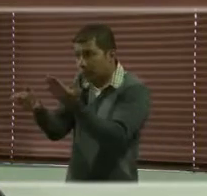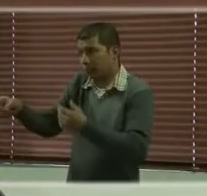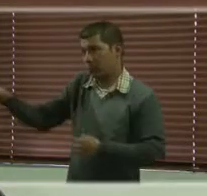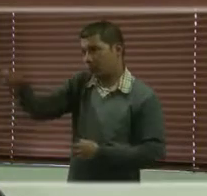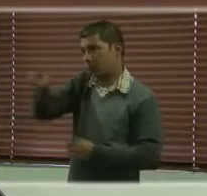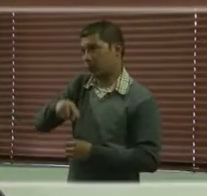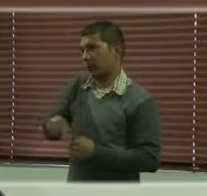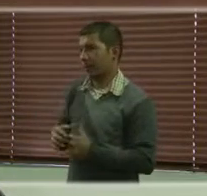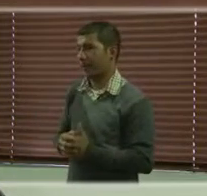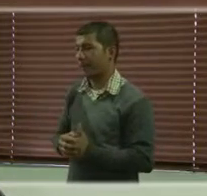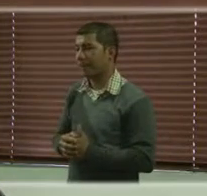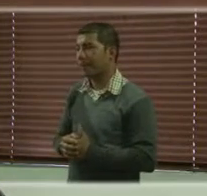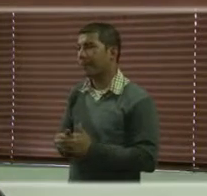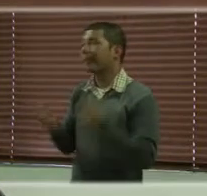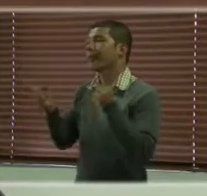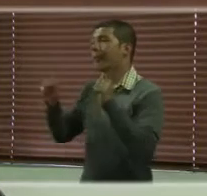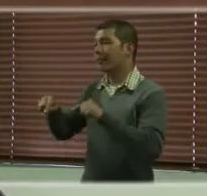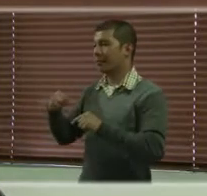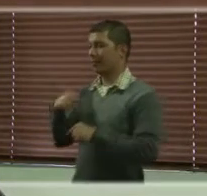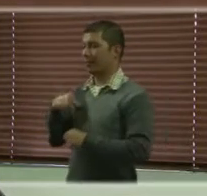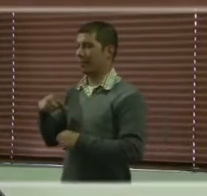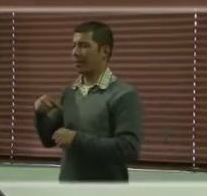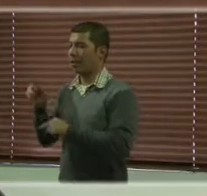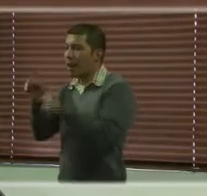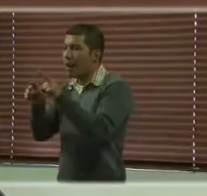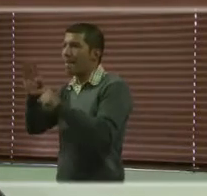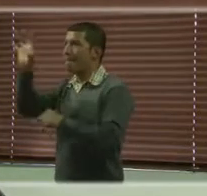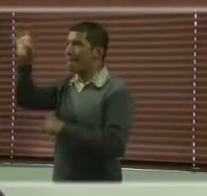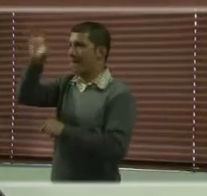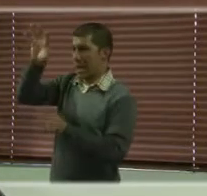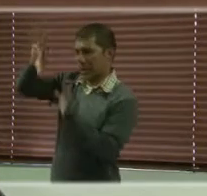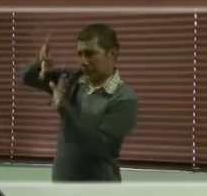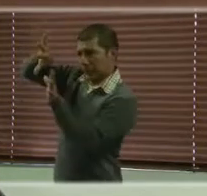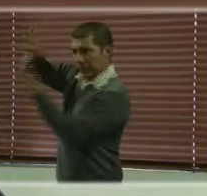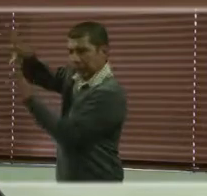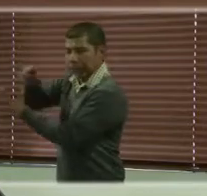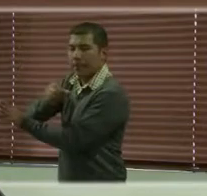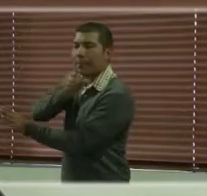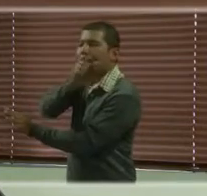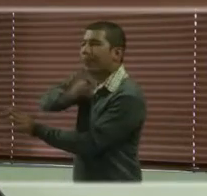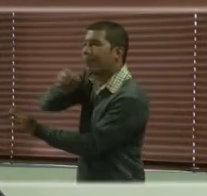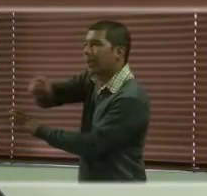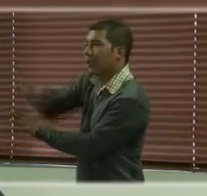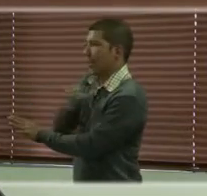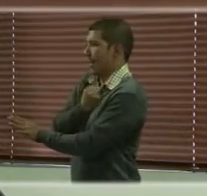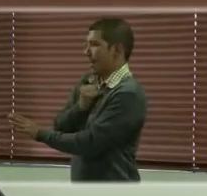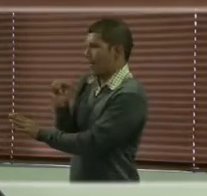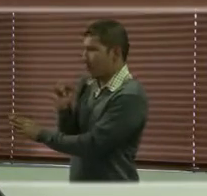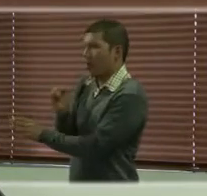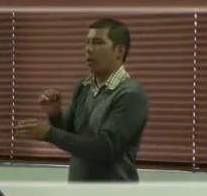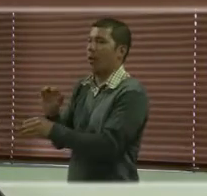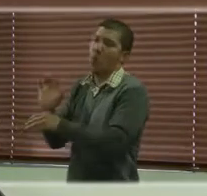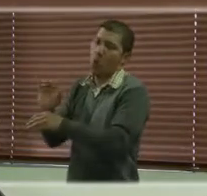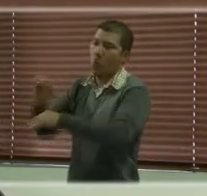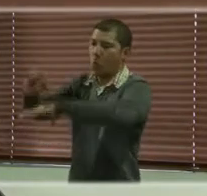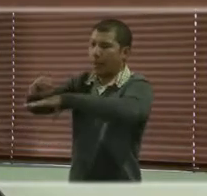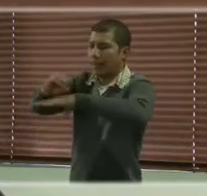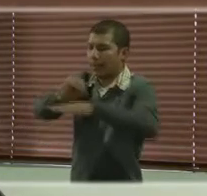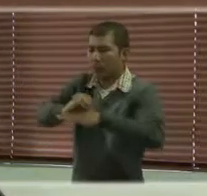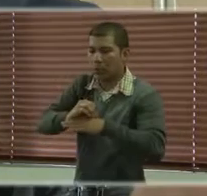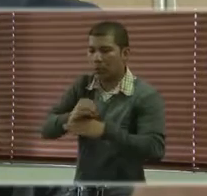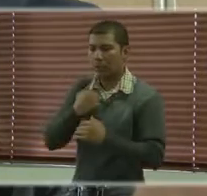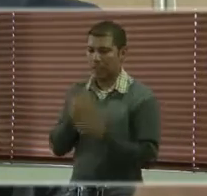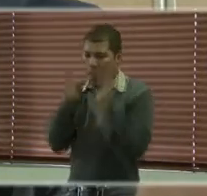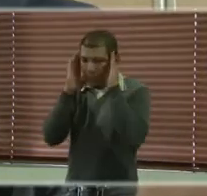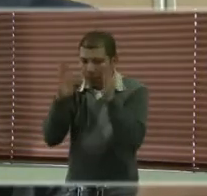ya adoptó sobre comunicaciones individuales que se refieren a a derechos muy concretos es